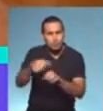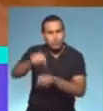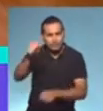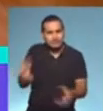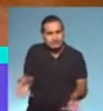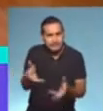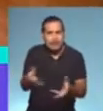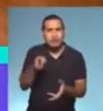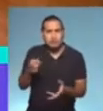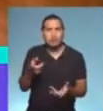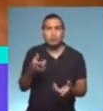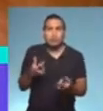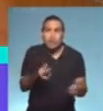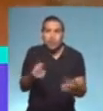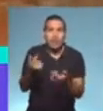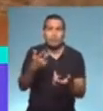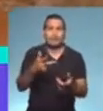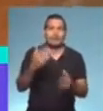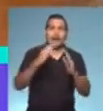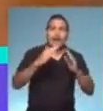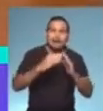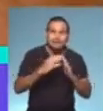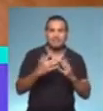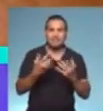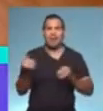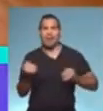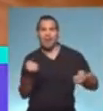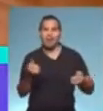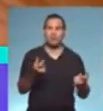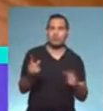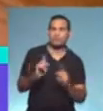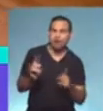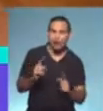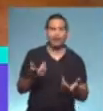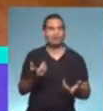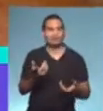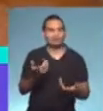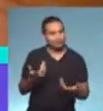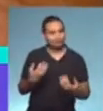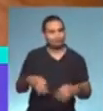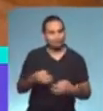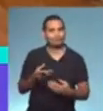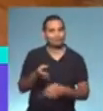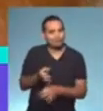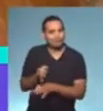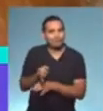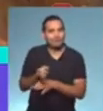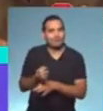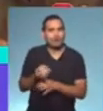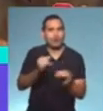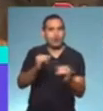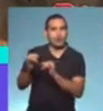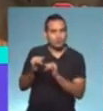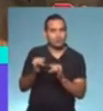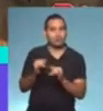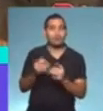que se compraran el departamento antes que la coupé para salir a la noche y mostrarla por las calles a los jugadores. Bueno, todo eso